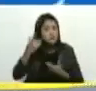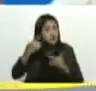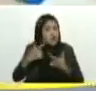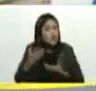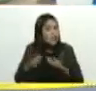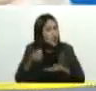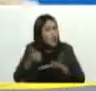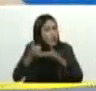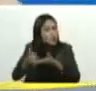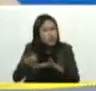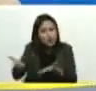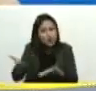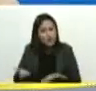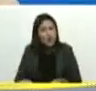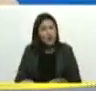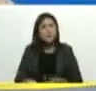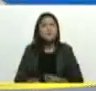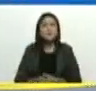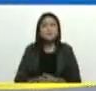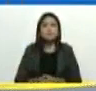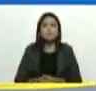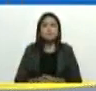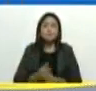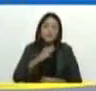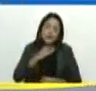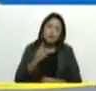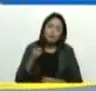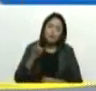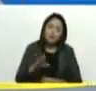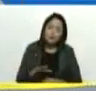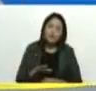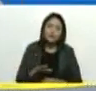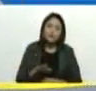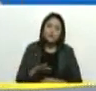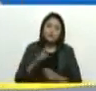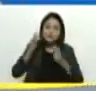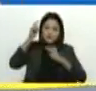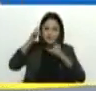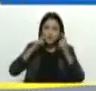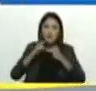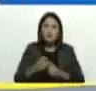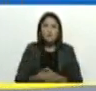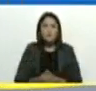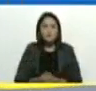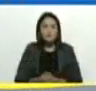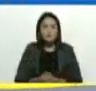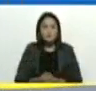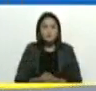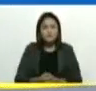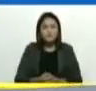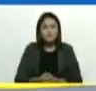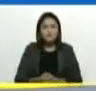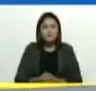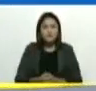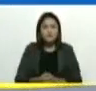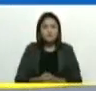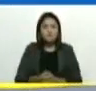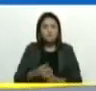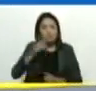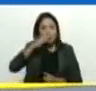hacer. La muerte de Chávez causó un profundo dolor en el pueblo